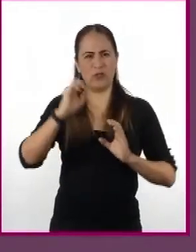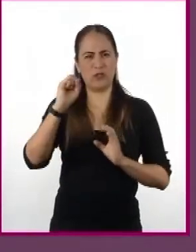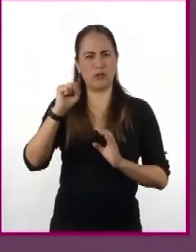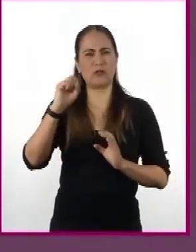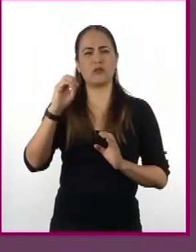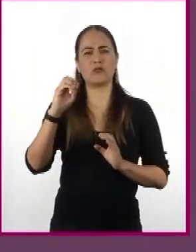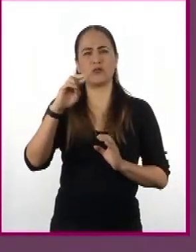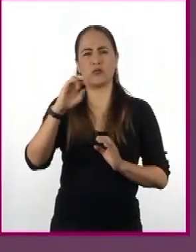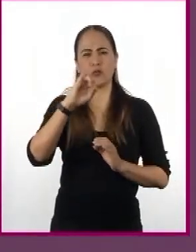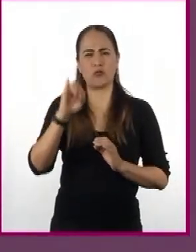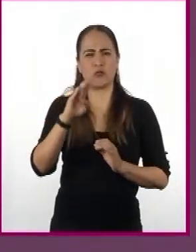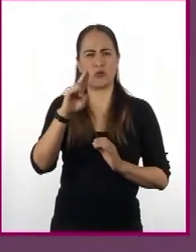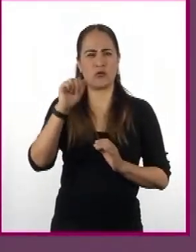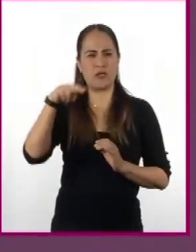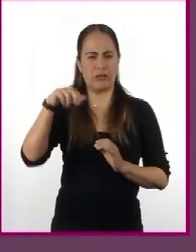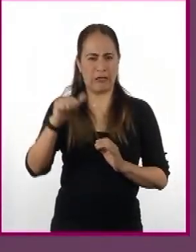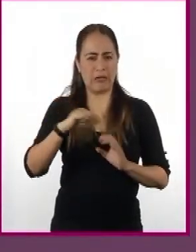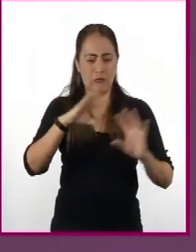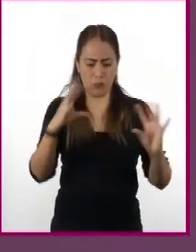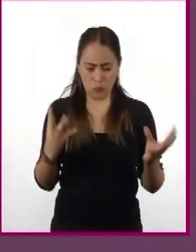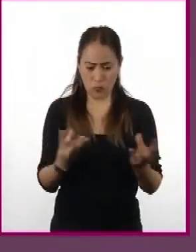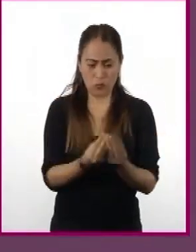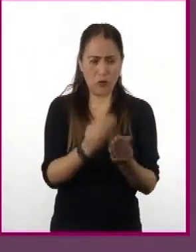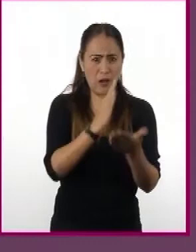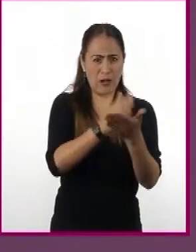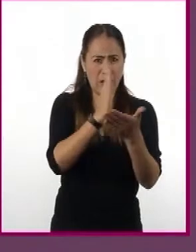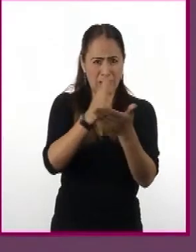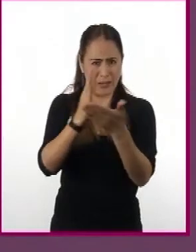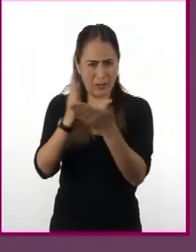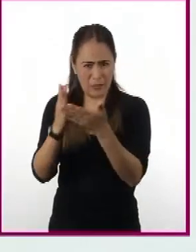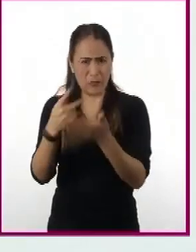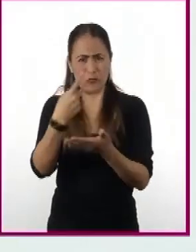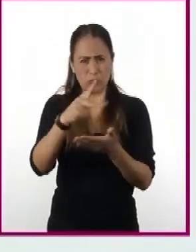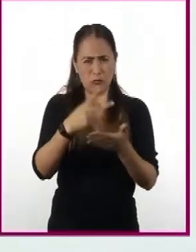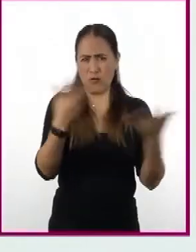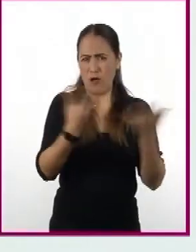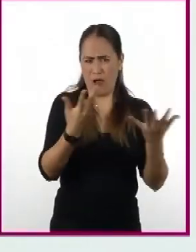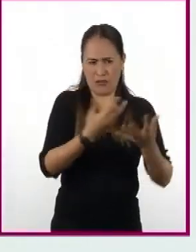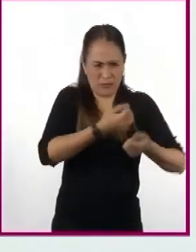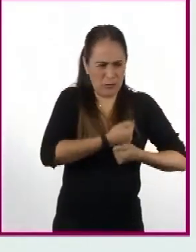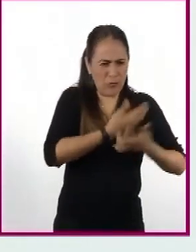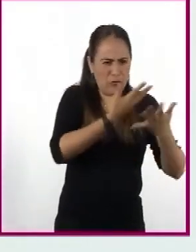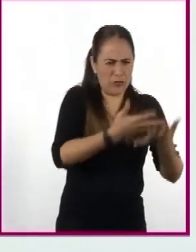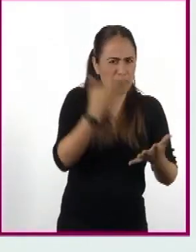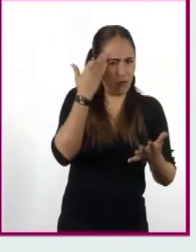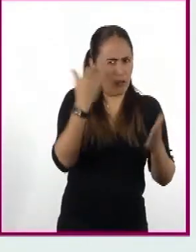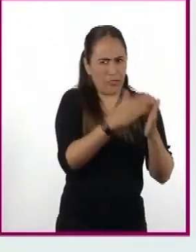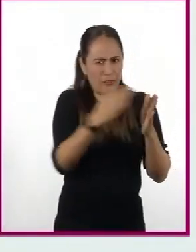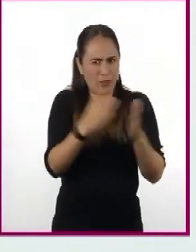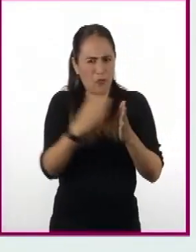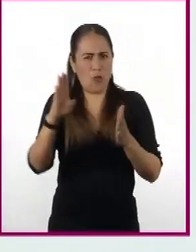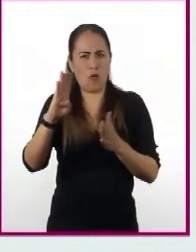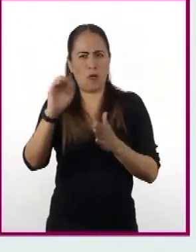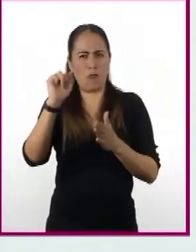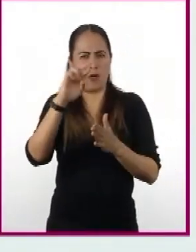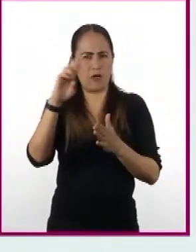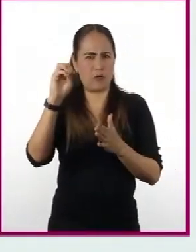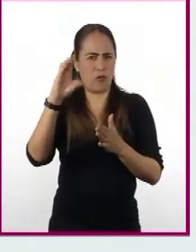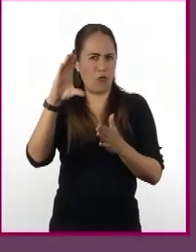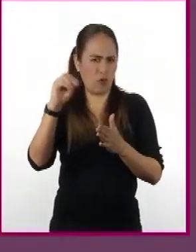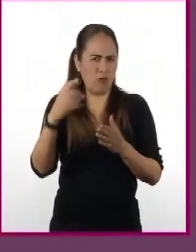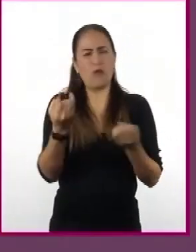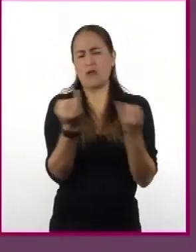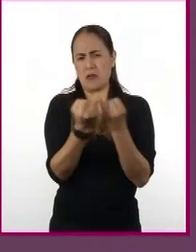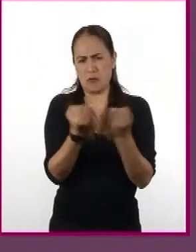Cruz, donde lo mismo se centran en su poesía que en el periodo barroco y entonces incluyen también